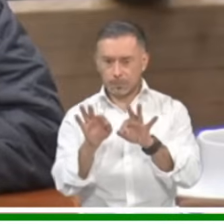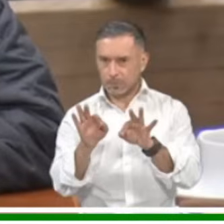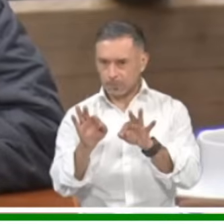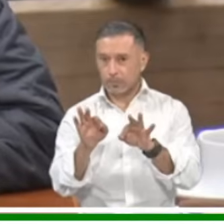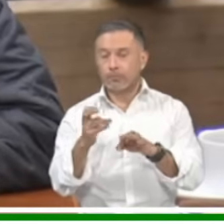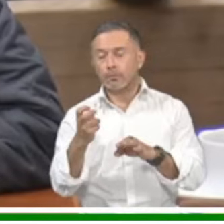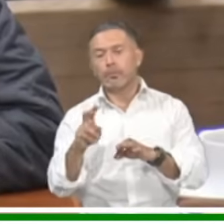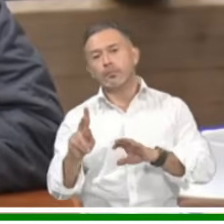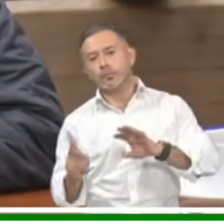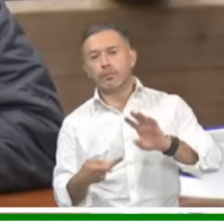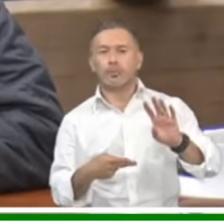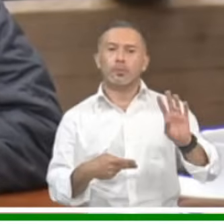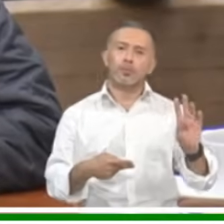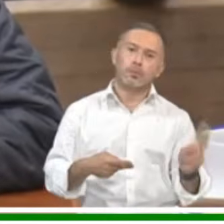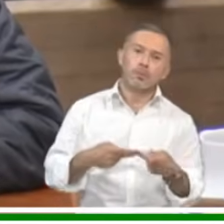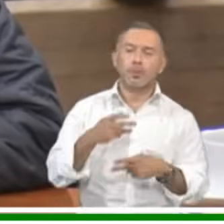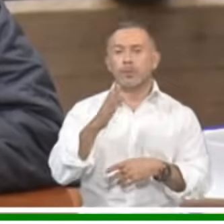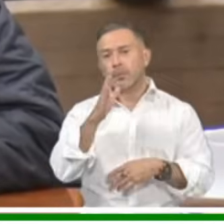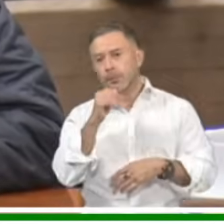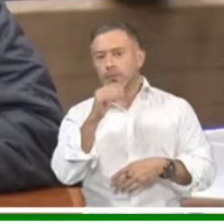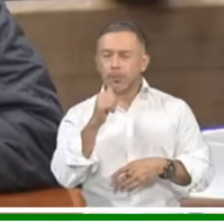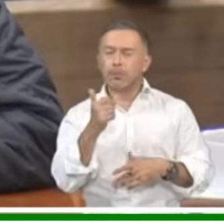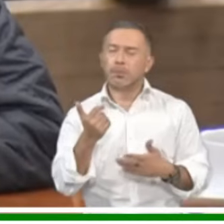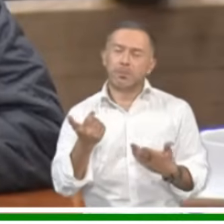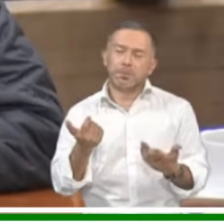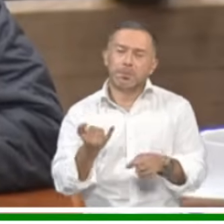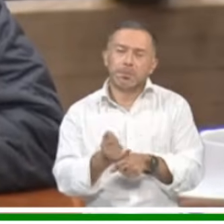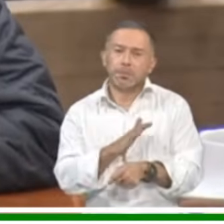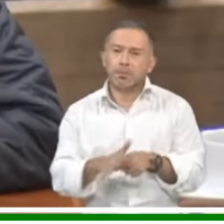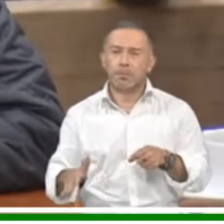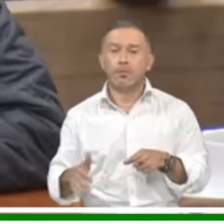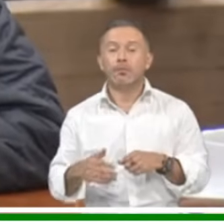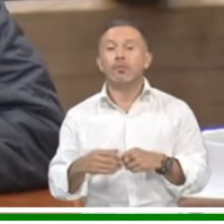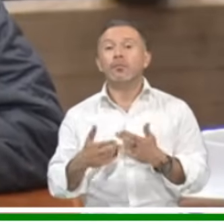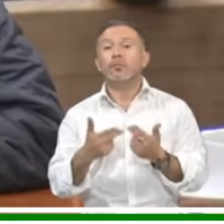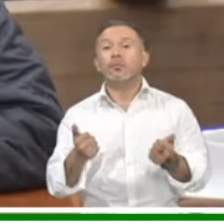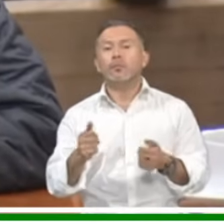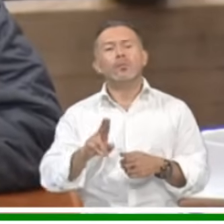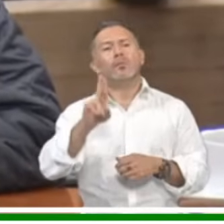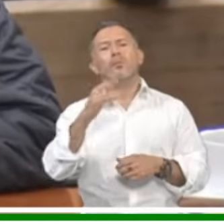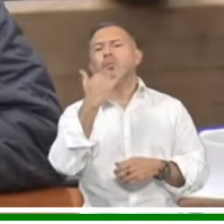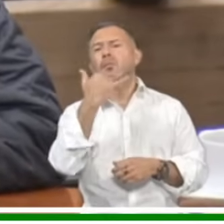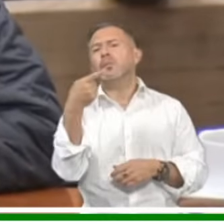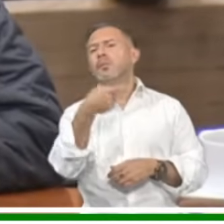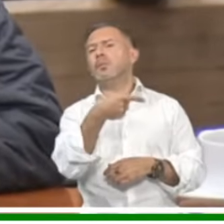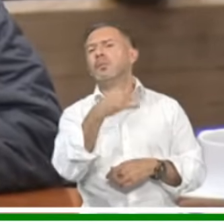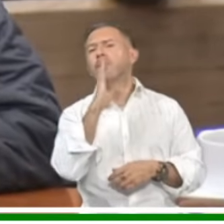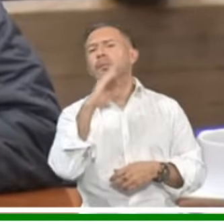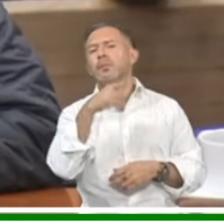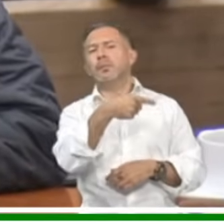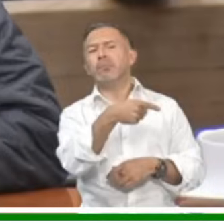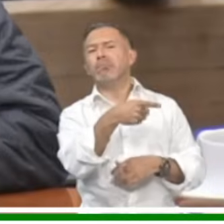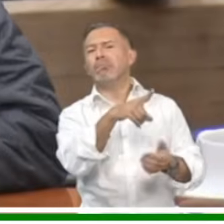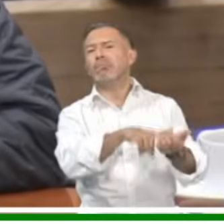pretexto para que nadie pueda acusar de distractores